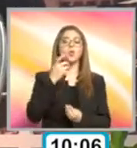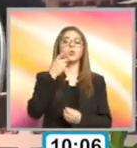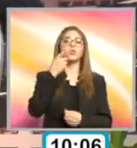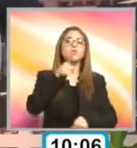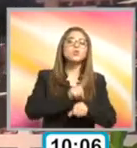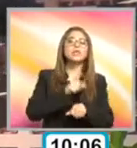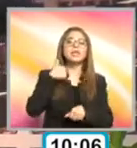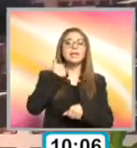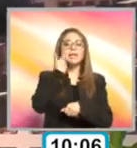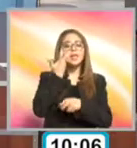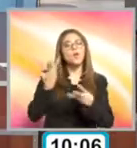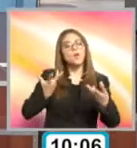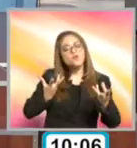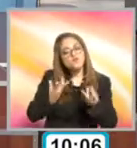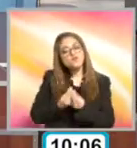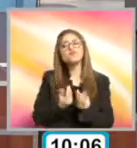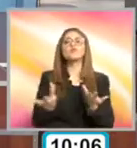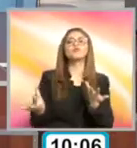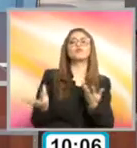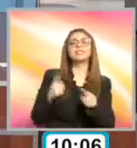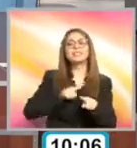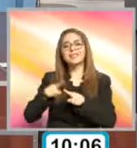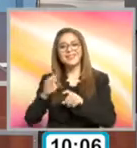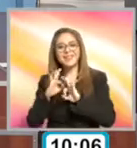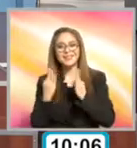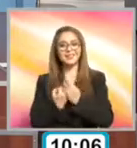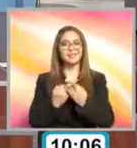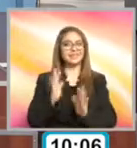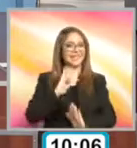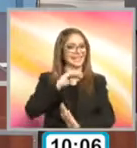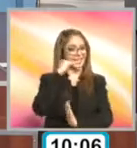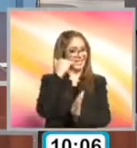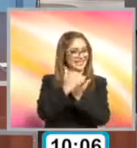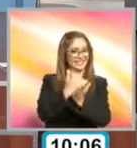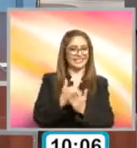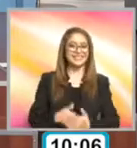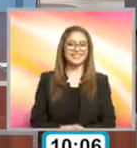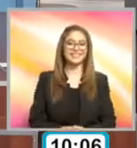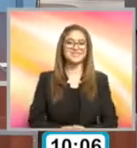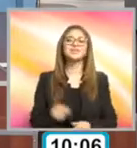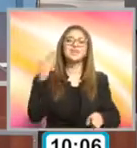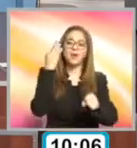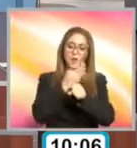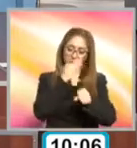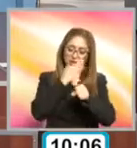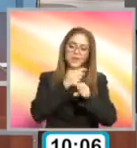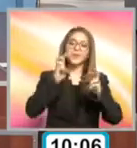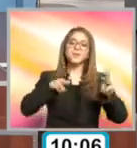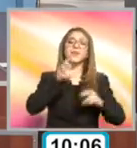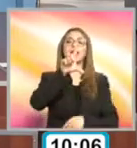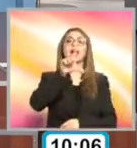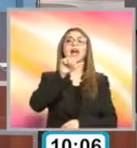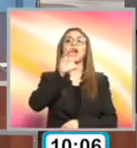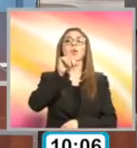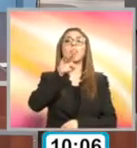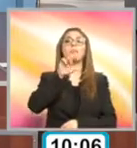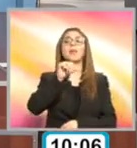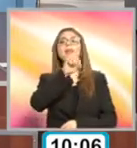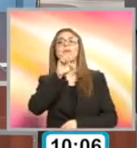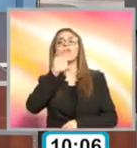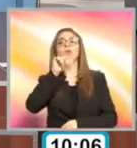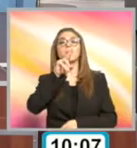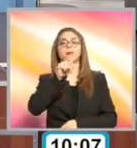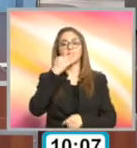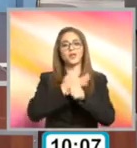noche. Acá y allá. Muy bien, con eso déjalo, con eso déjalo, César. Ok, pues vamos a escuchar la cumbia de cumbias con César